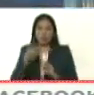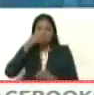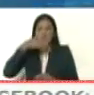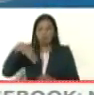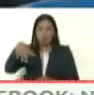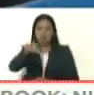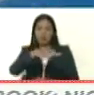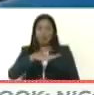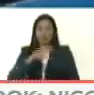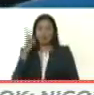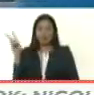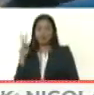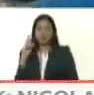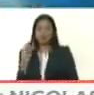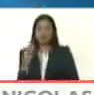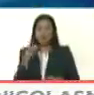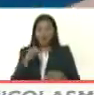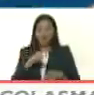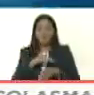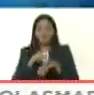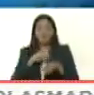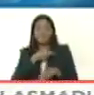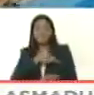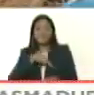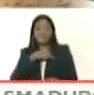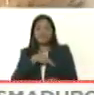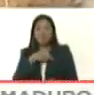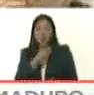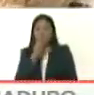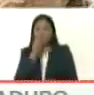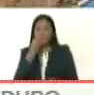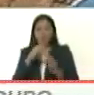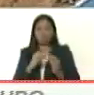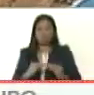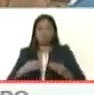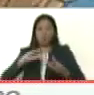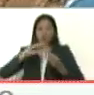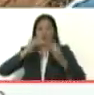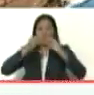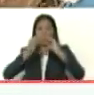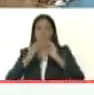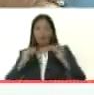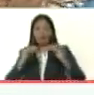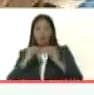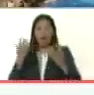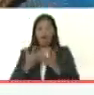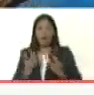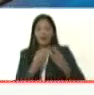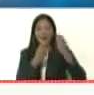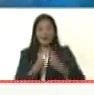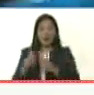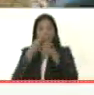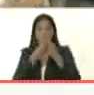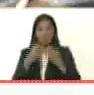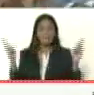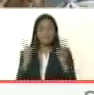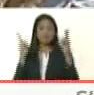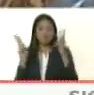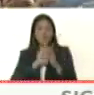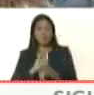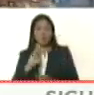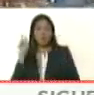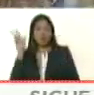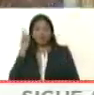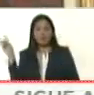Venezuela, la misión alimentación fundada por el comandante Chávez y adaptada a la guerra económica de resistencia victoriosa del pueblo. Aquí